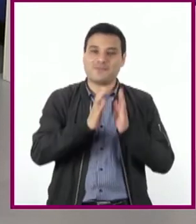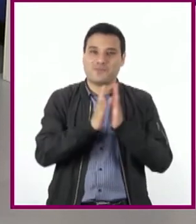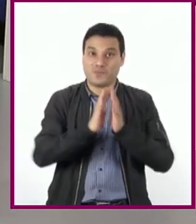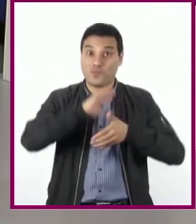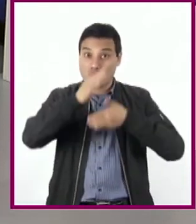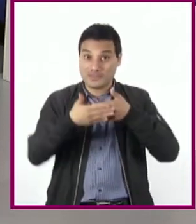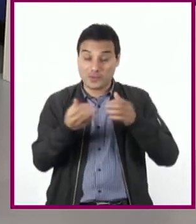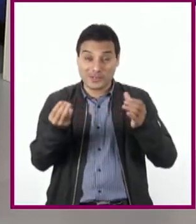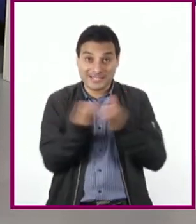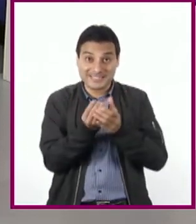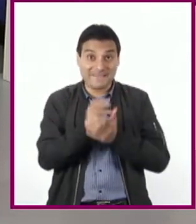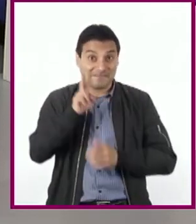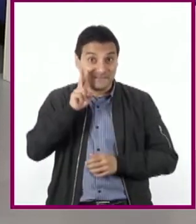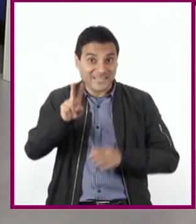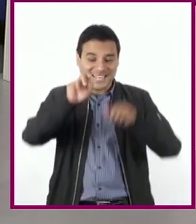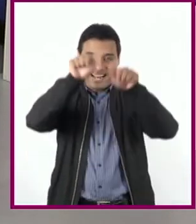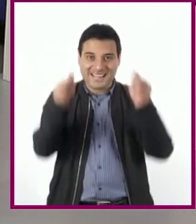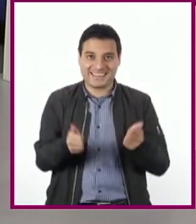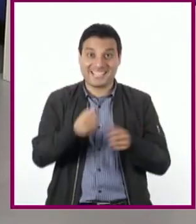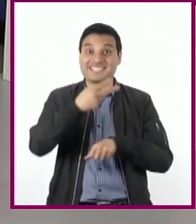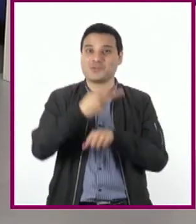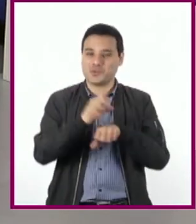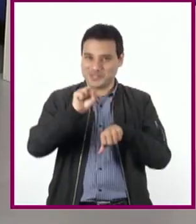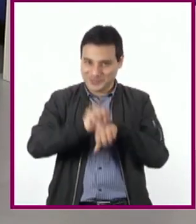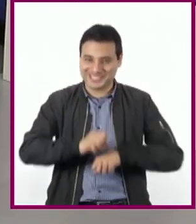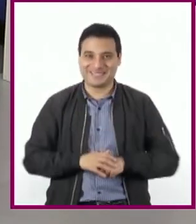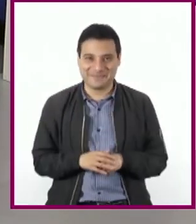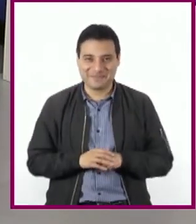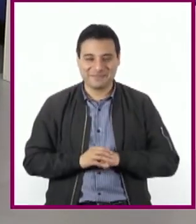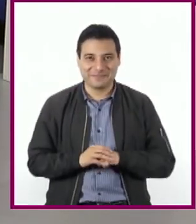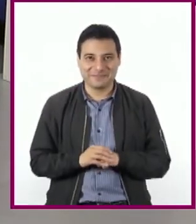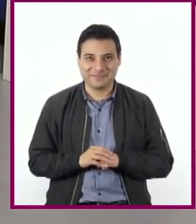siguiente sesión de Artes en segundo grado de secundaria.